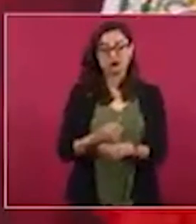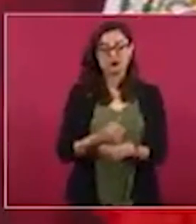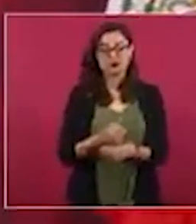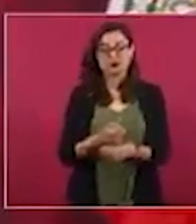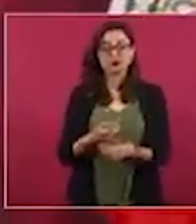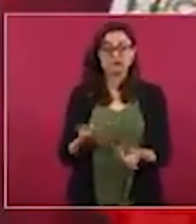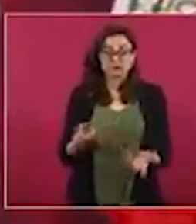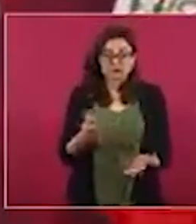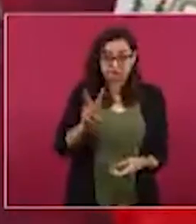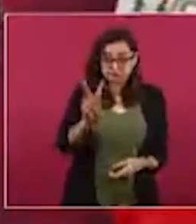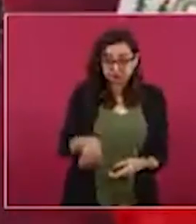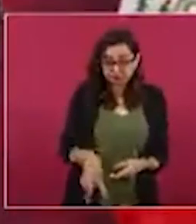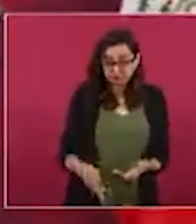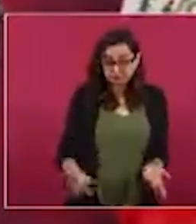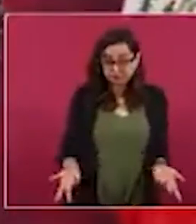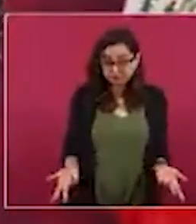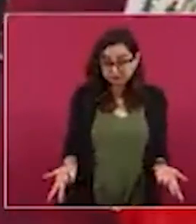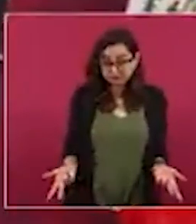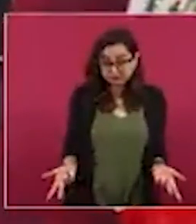Así es, ¿no?